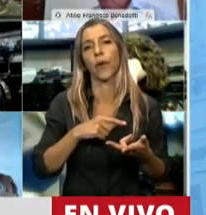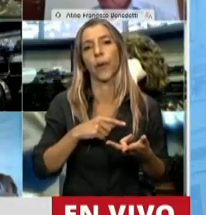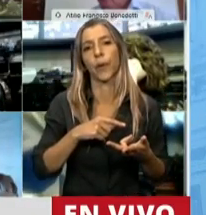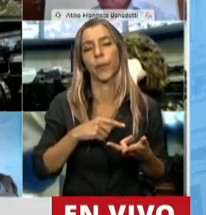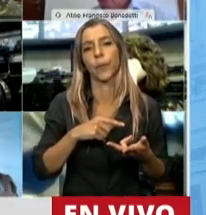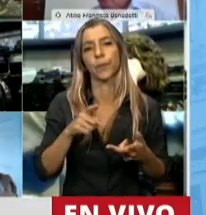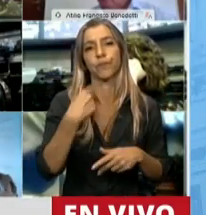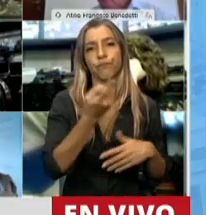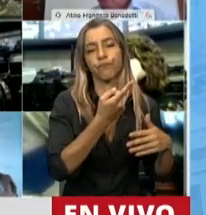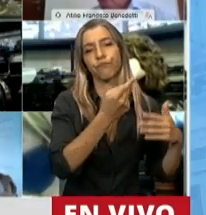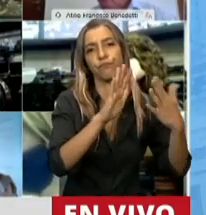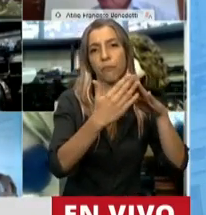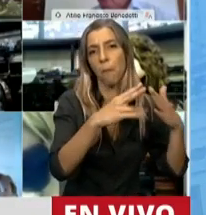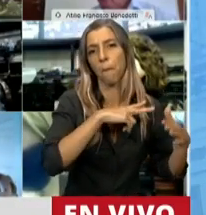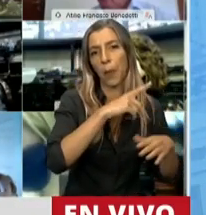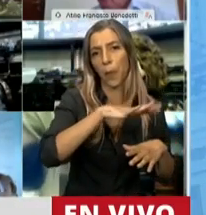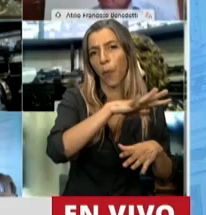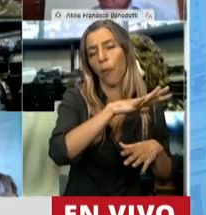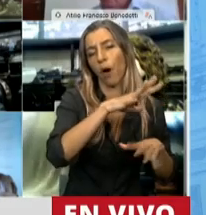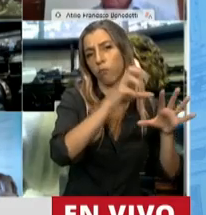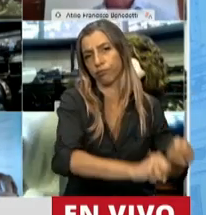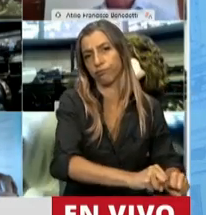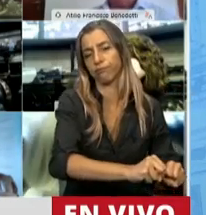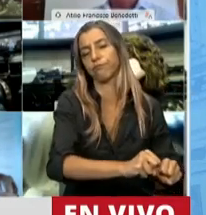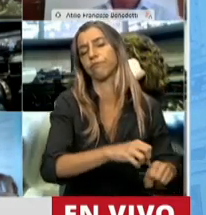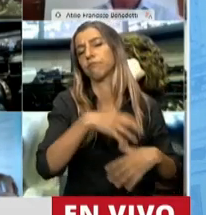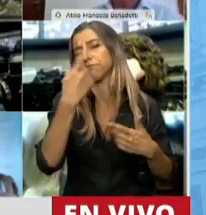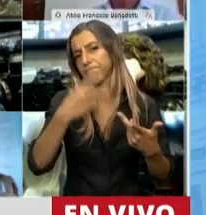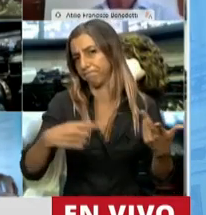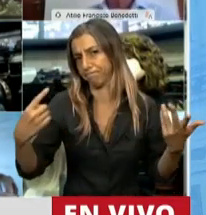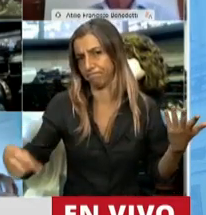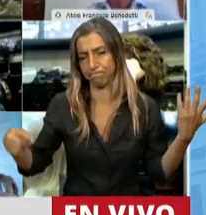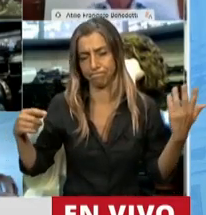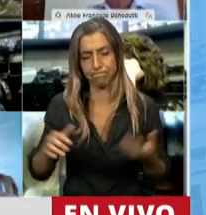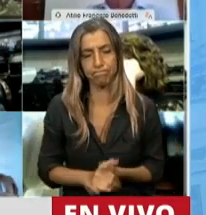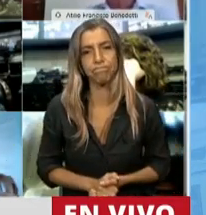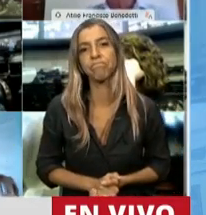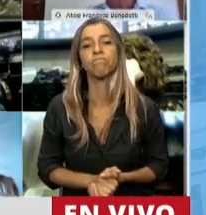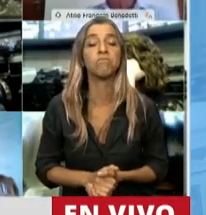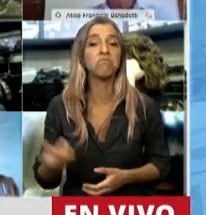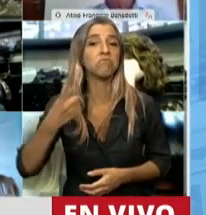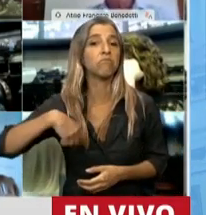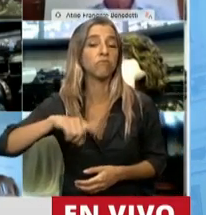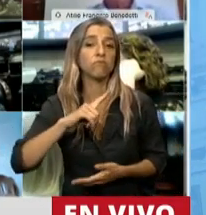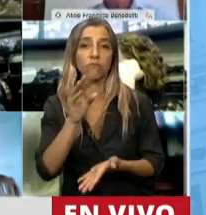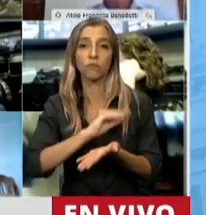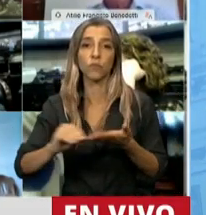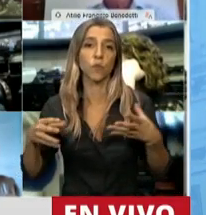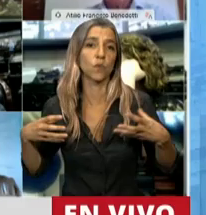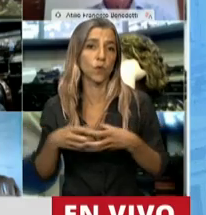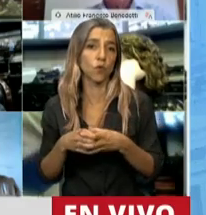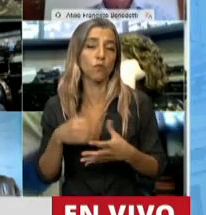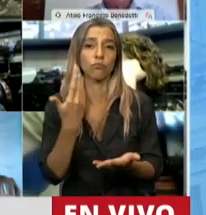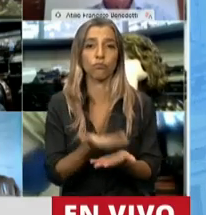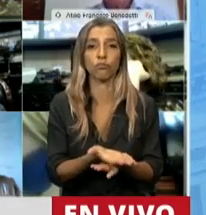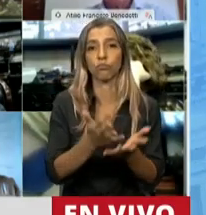a propiedad privada, usurpaciones. Y lo que nosotros hicimos, presidente, un grupo de diputados, fueron dos acciones. Uno,